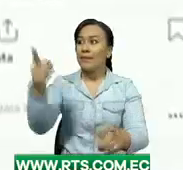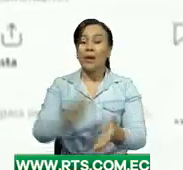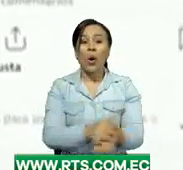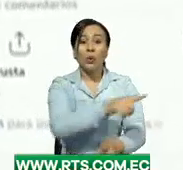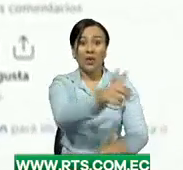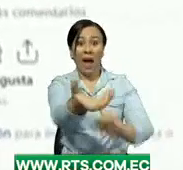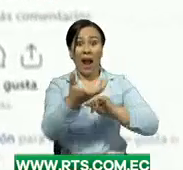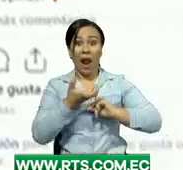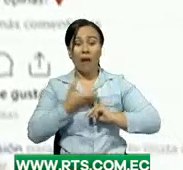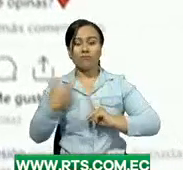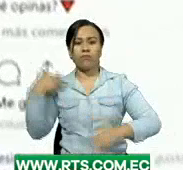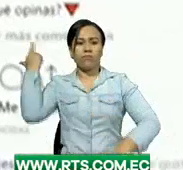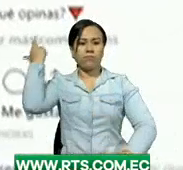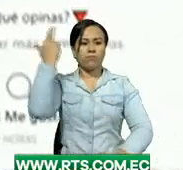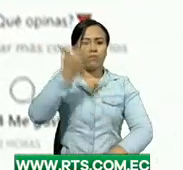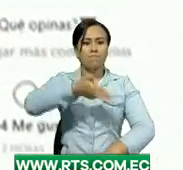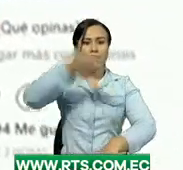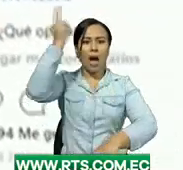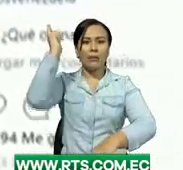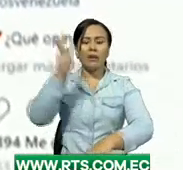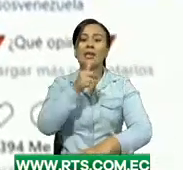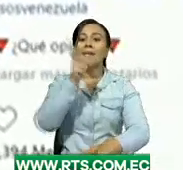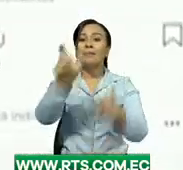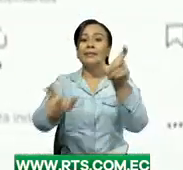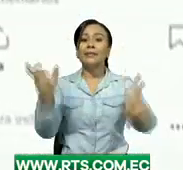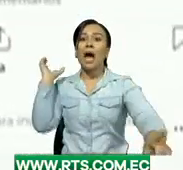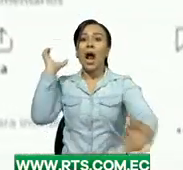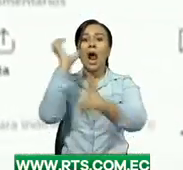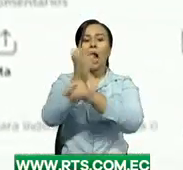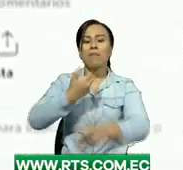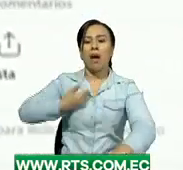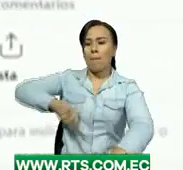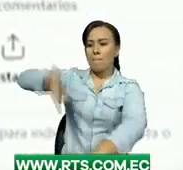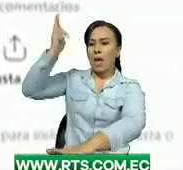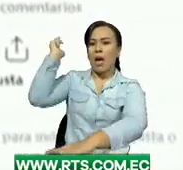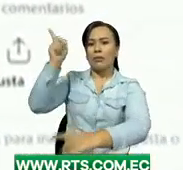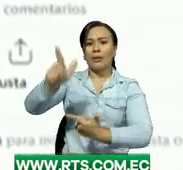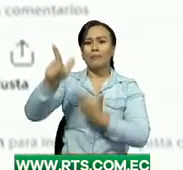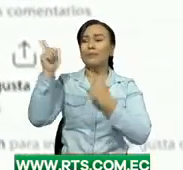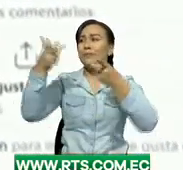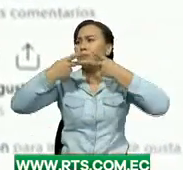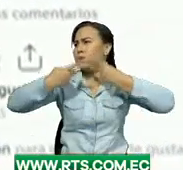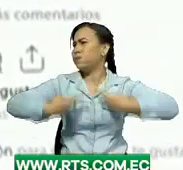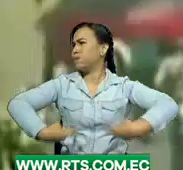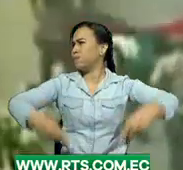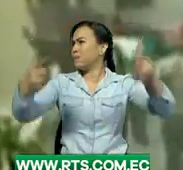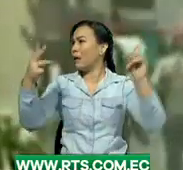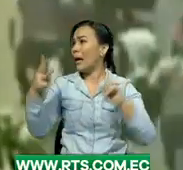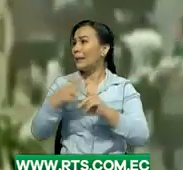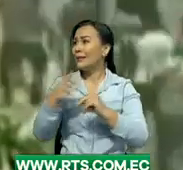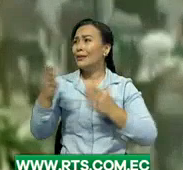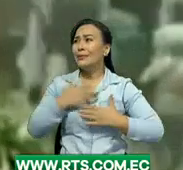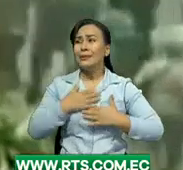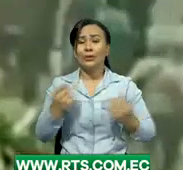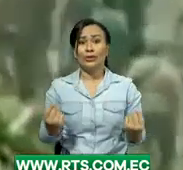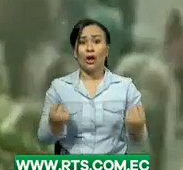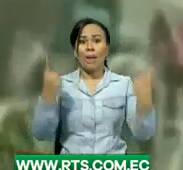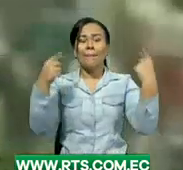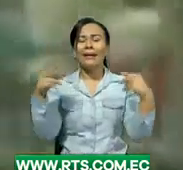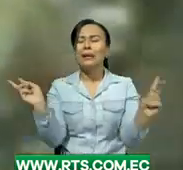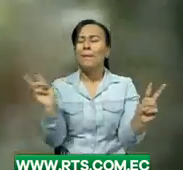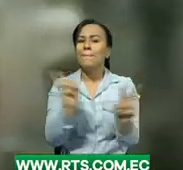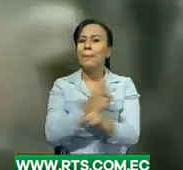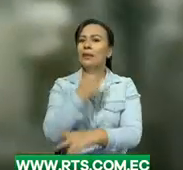Las imágenes de lo que ocurría en el país eran registradas en las distintas redes sociales. La impresión de la situación plasmada